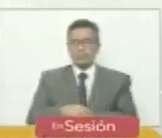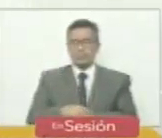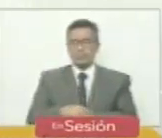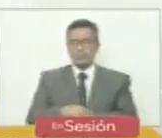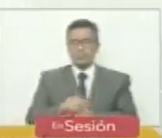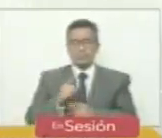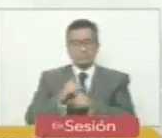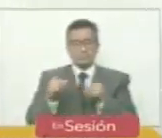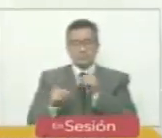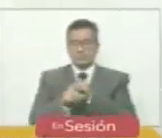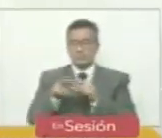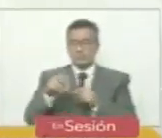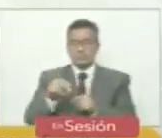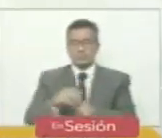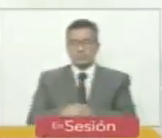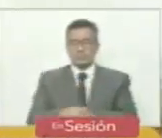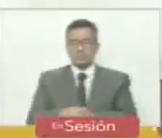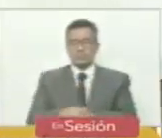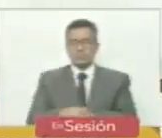Al contrario,